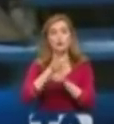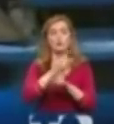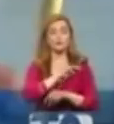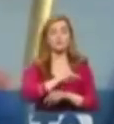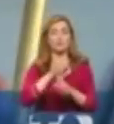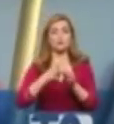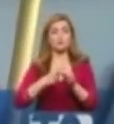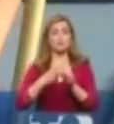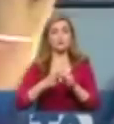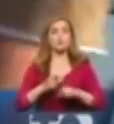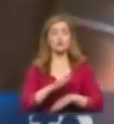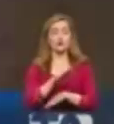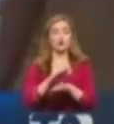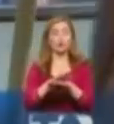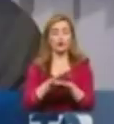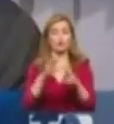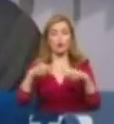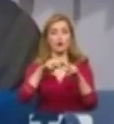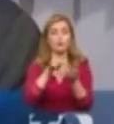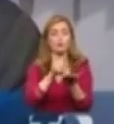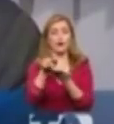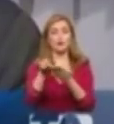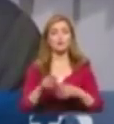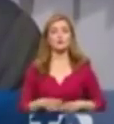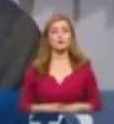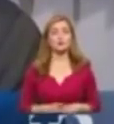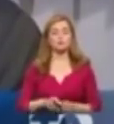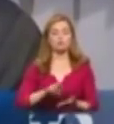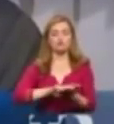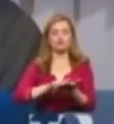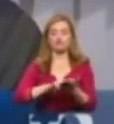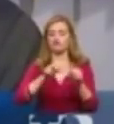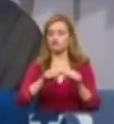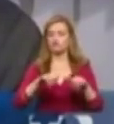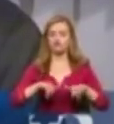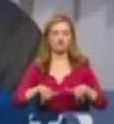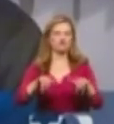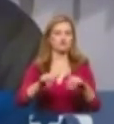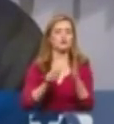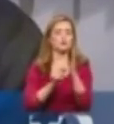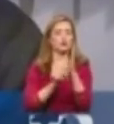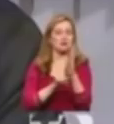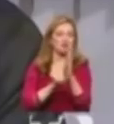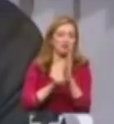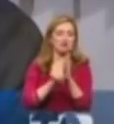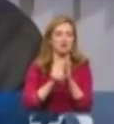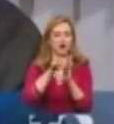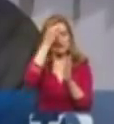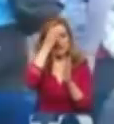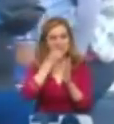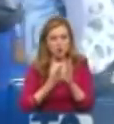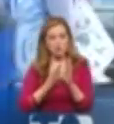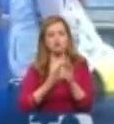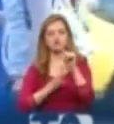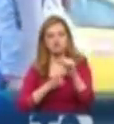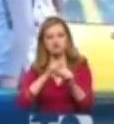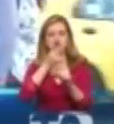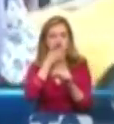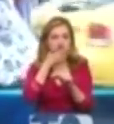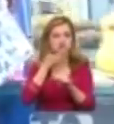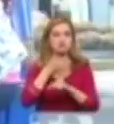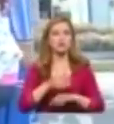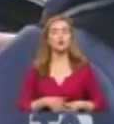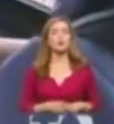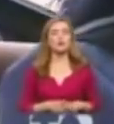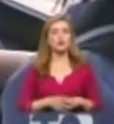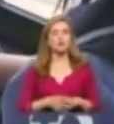de Quito sobre las tarifas. Estamos en reuniones permanentes durante el desarrollo, hemos ido tomando las mejores decisiones. Y en esta